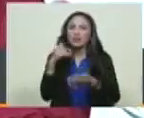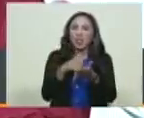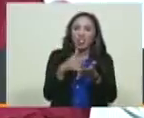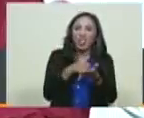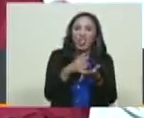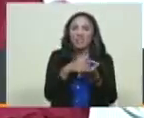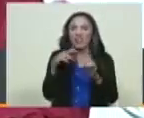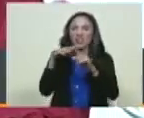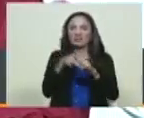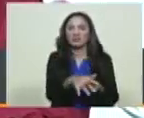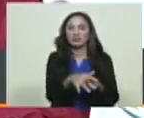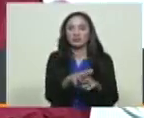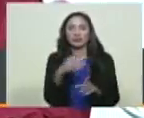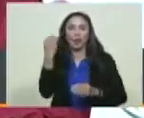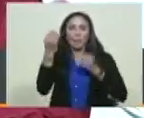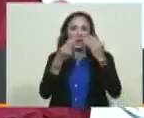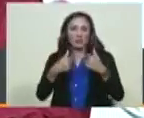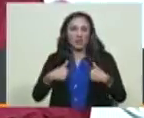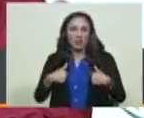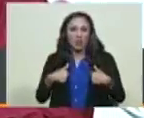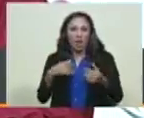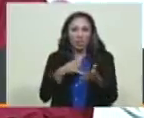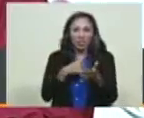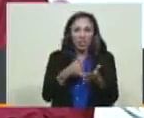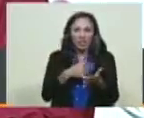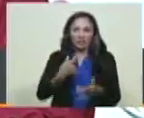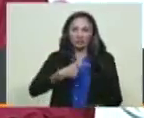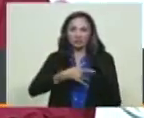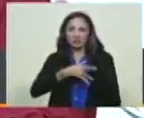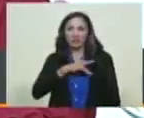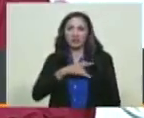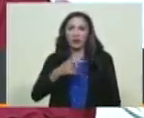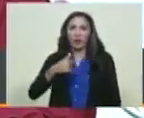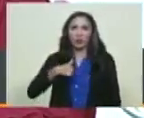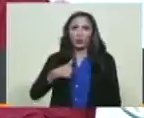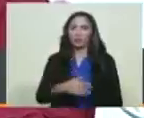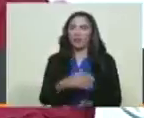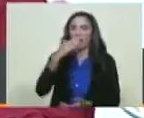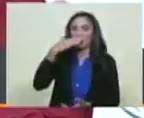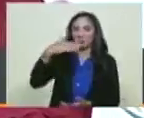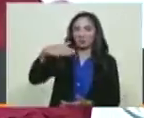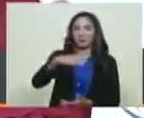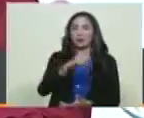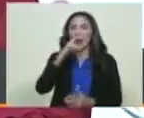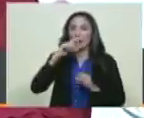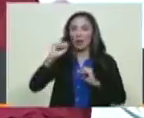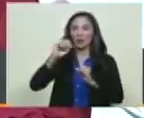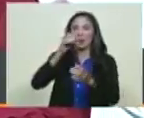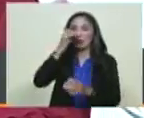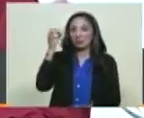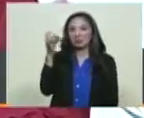cuando ellos me subestiman a mí madurito me hice madurito